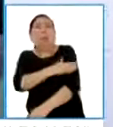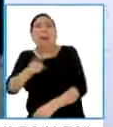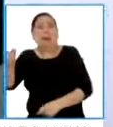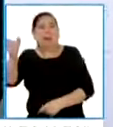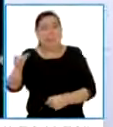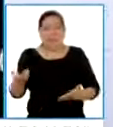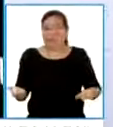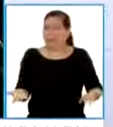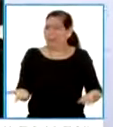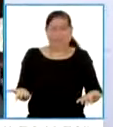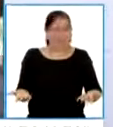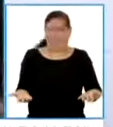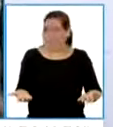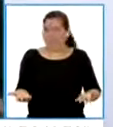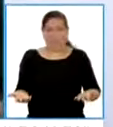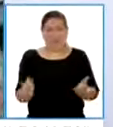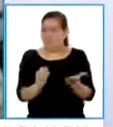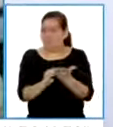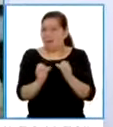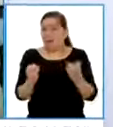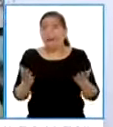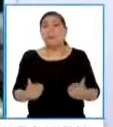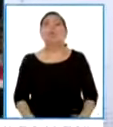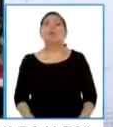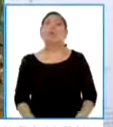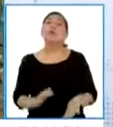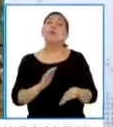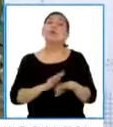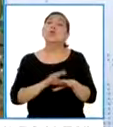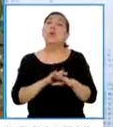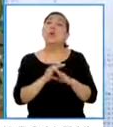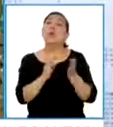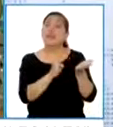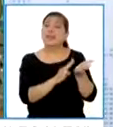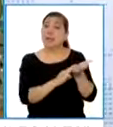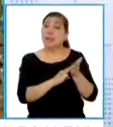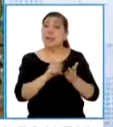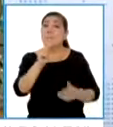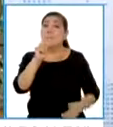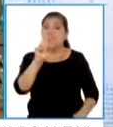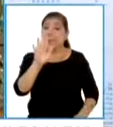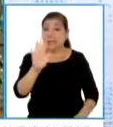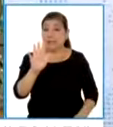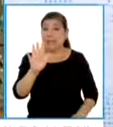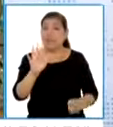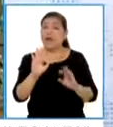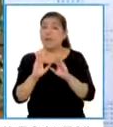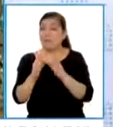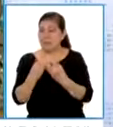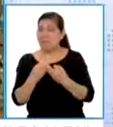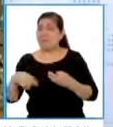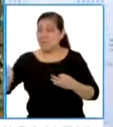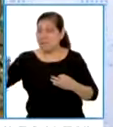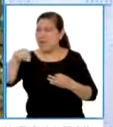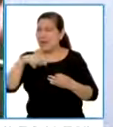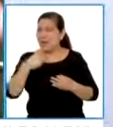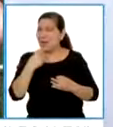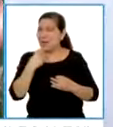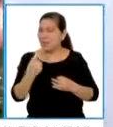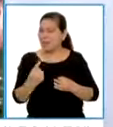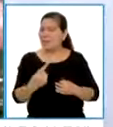digámoslo con todas las letras, así de claro. Bueno, en el tema defensor de estos 25 núcleos familiares que se acaba